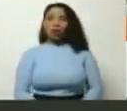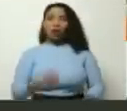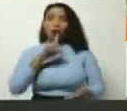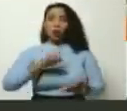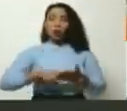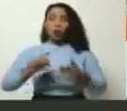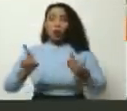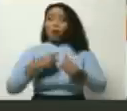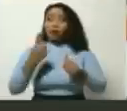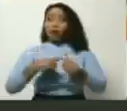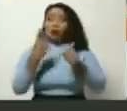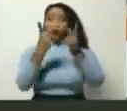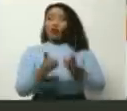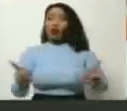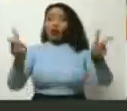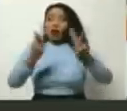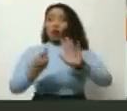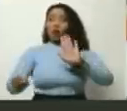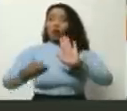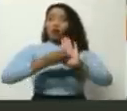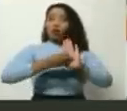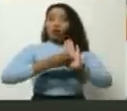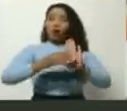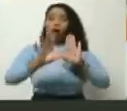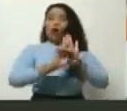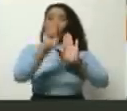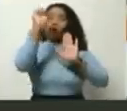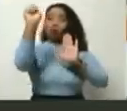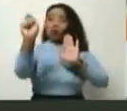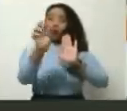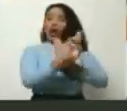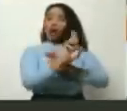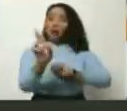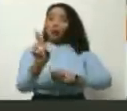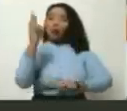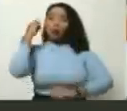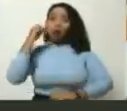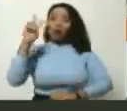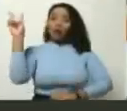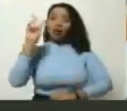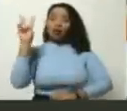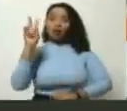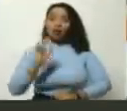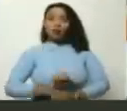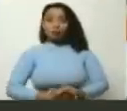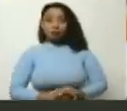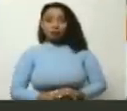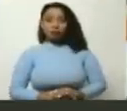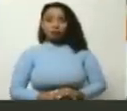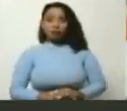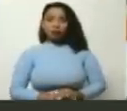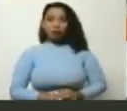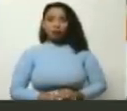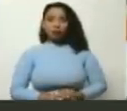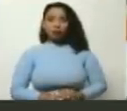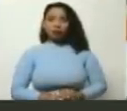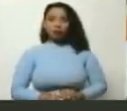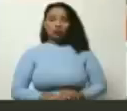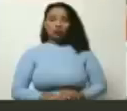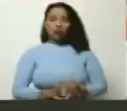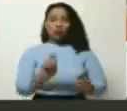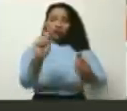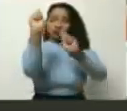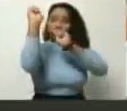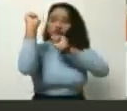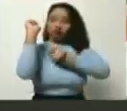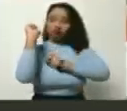los principios y valores establecidos en la Constitución de la República Bolivariana de Venezuela, asumiendo